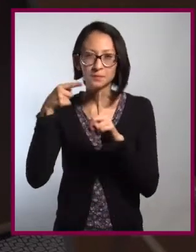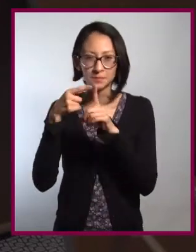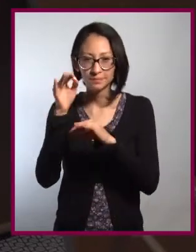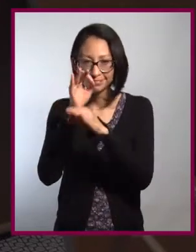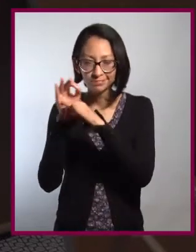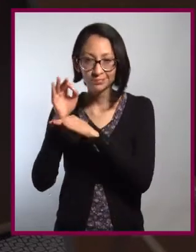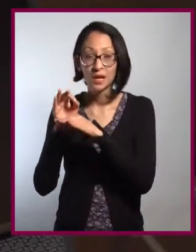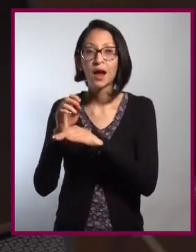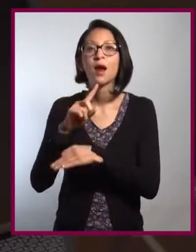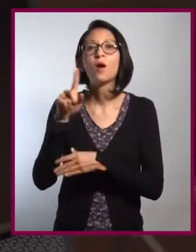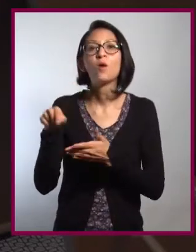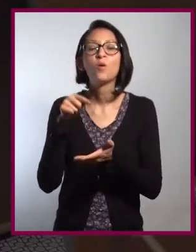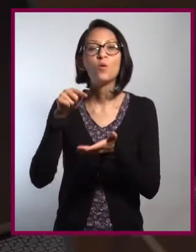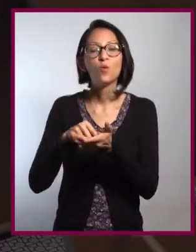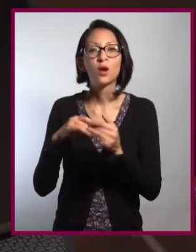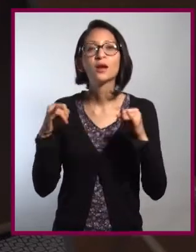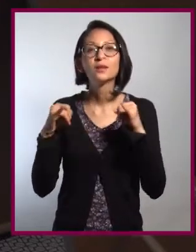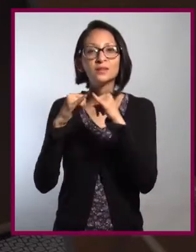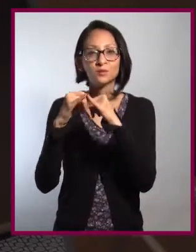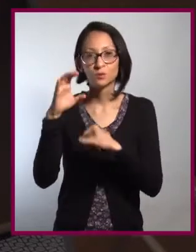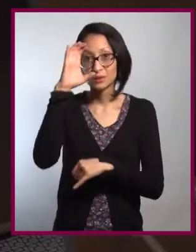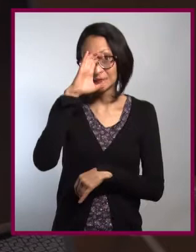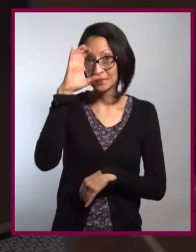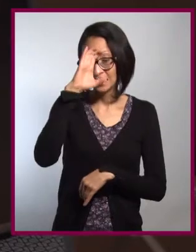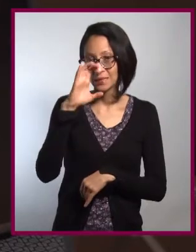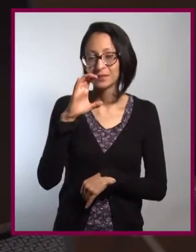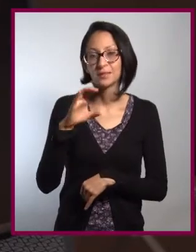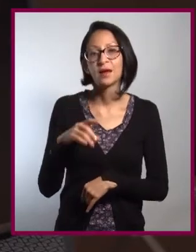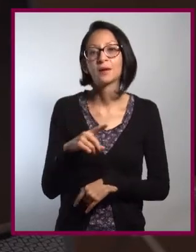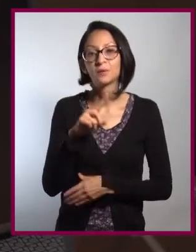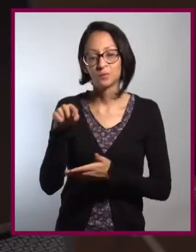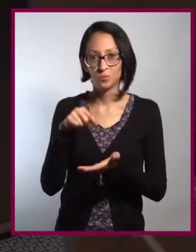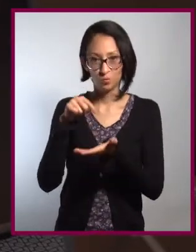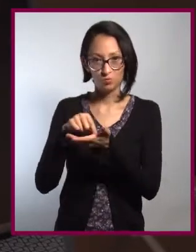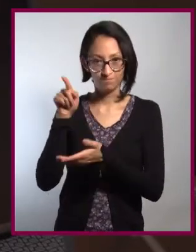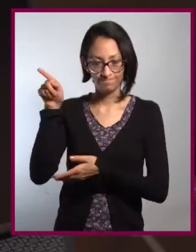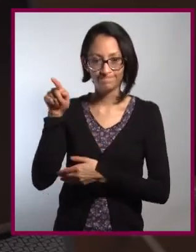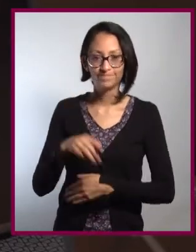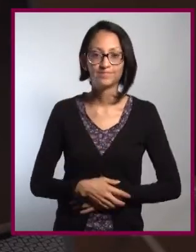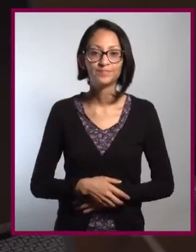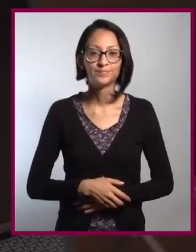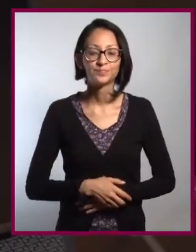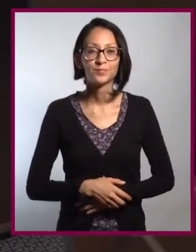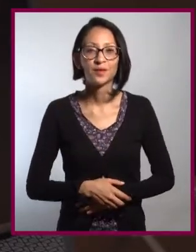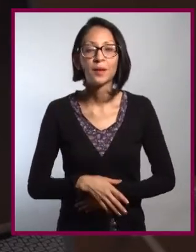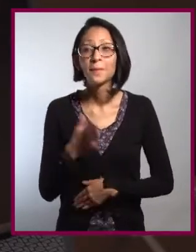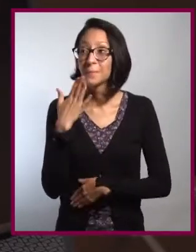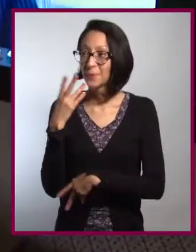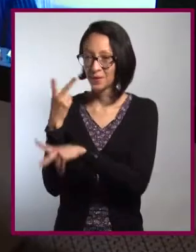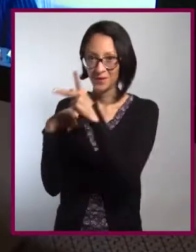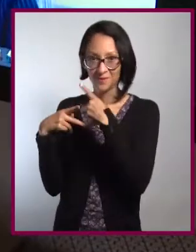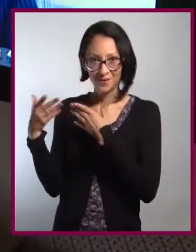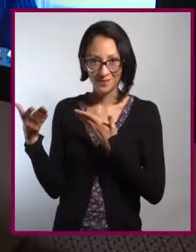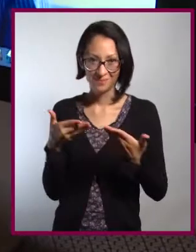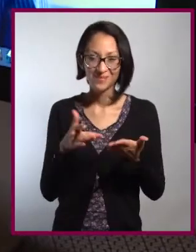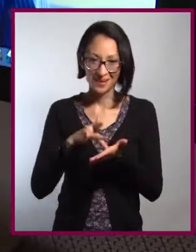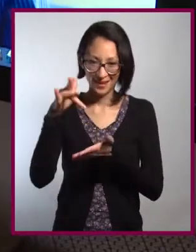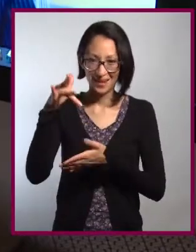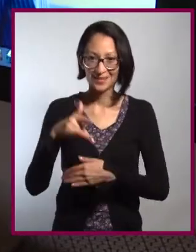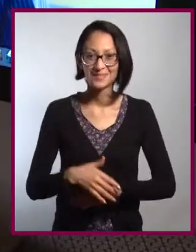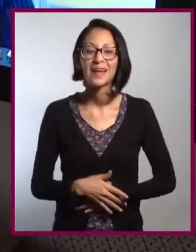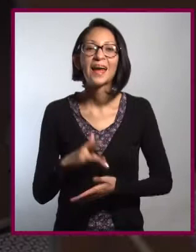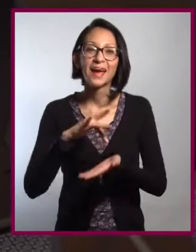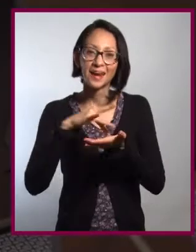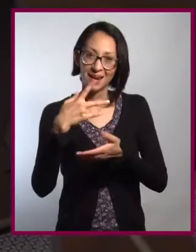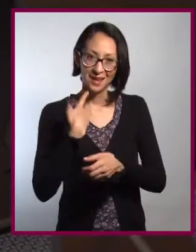Instituto Nacional de Ciencias Médicas y Nutrición Salvador Subirán. Doctor, bienvenido, muchas gracias por estar con nosotros. Muchas gracias por la